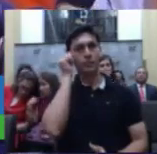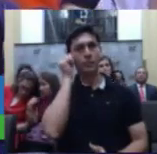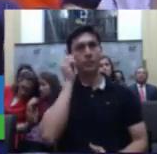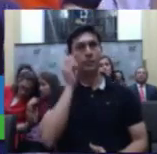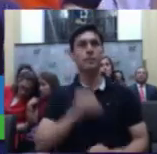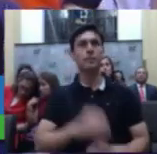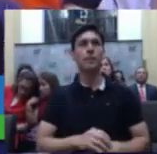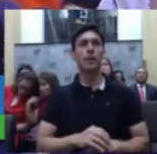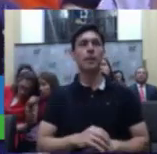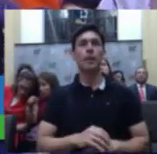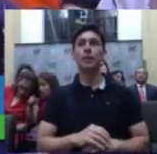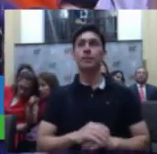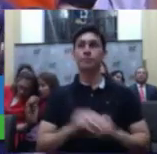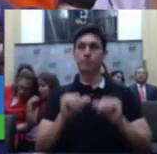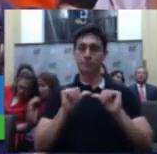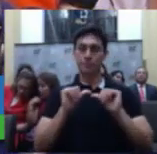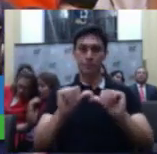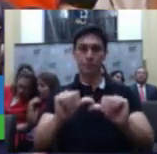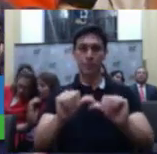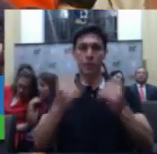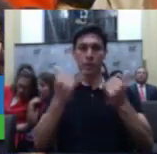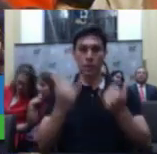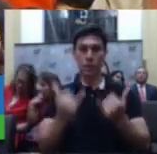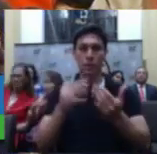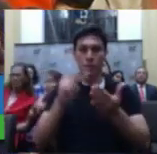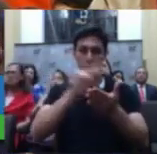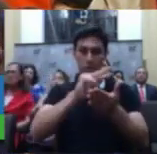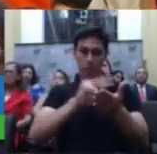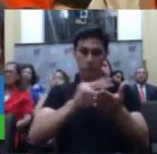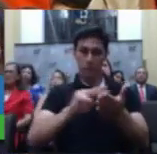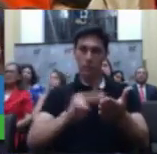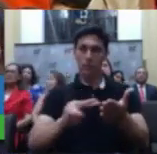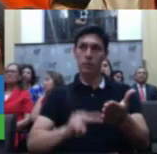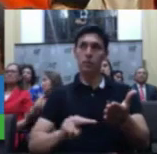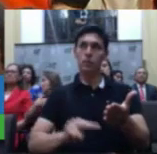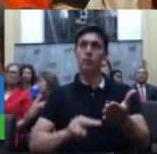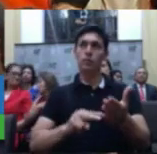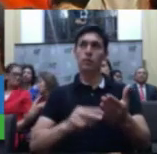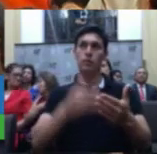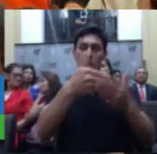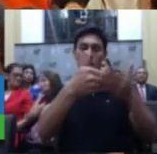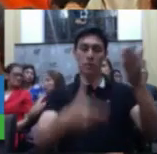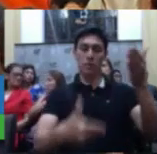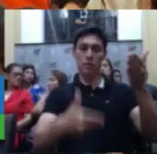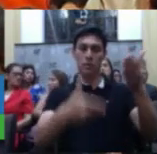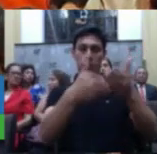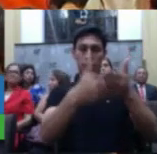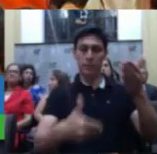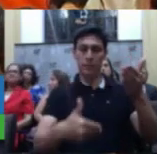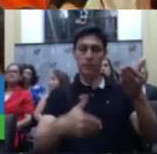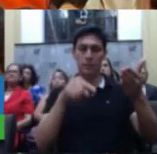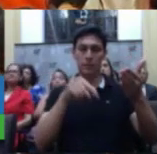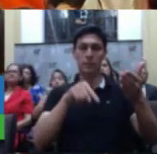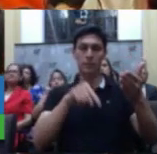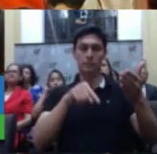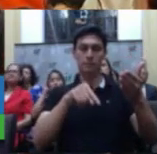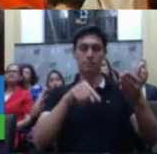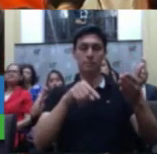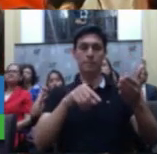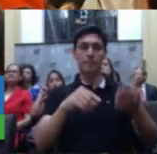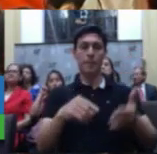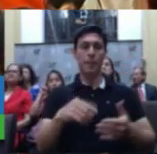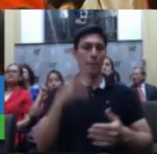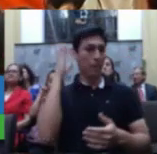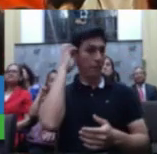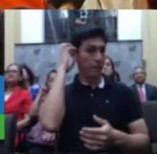A continuación tendremos la lectura del acta de fundación del distrito de Miraflores a cargo de la regidora Susana Stiglitz